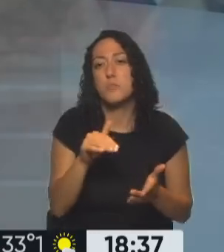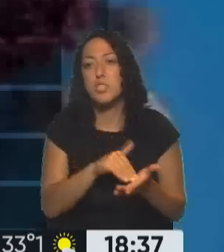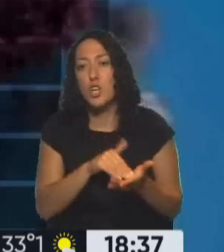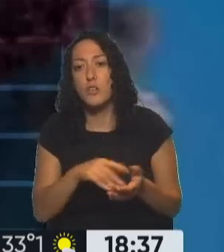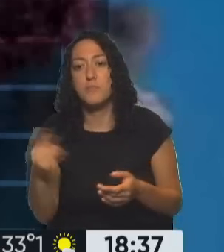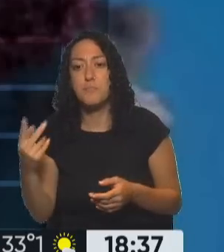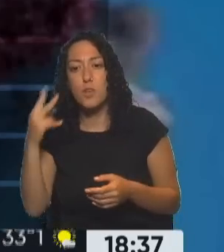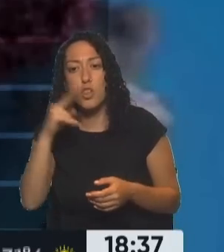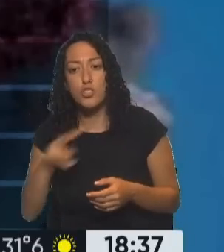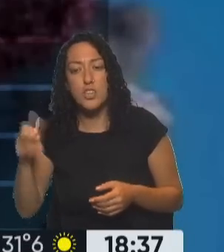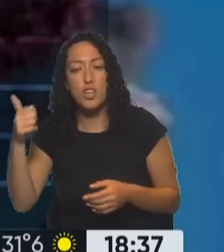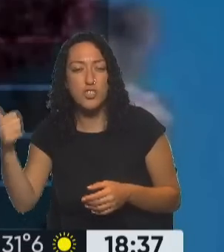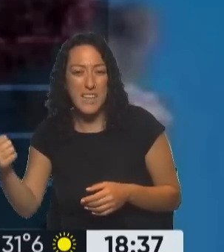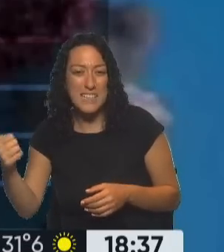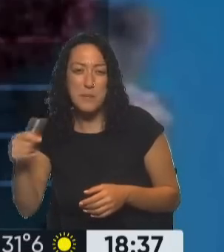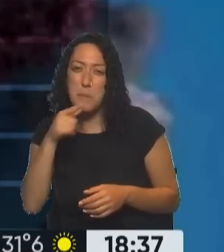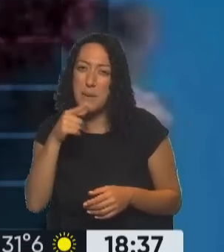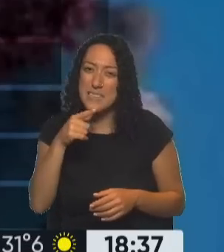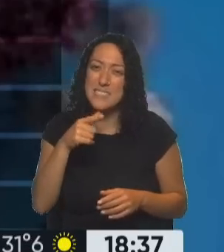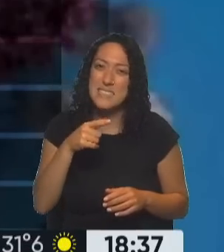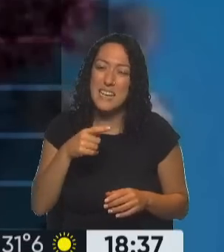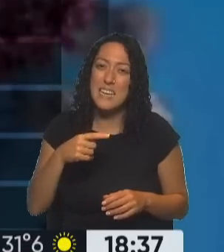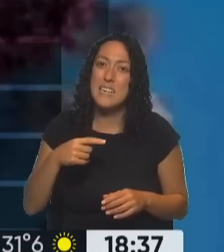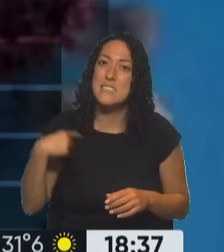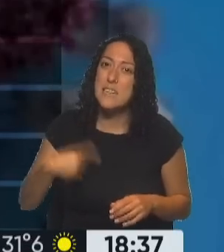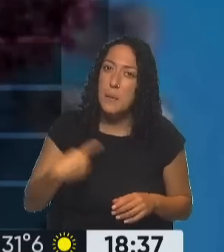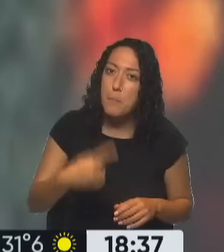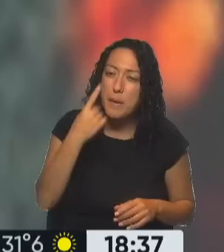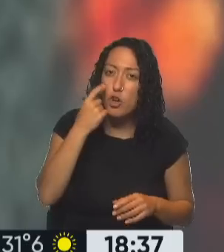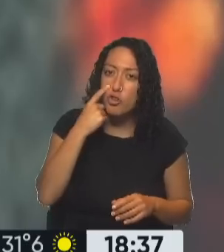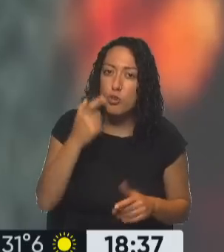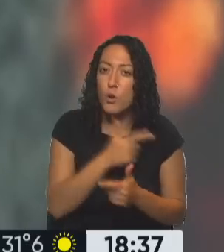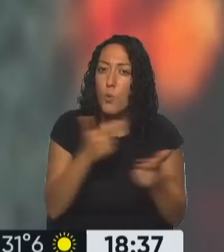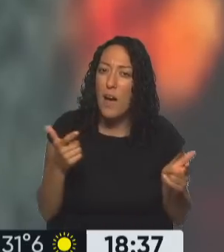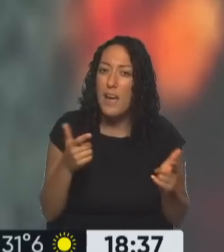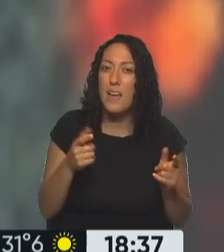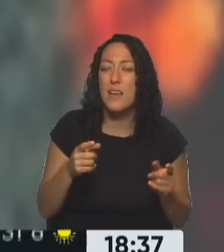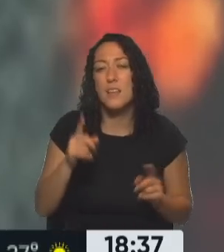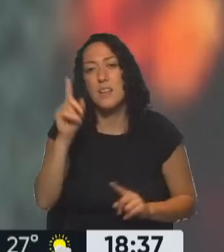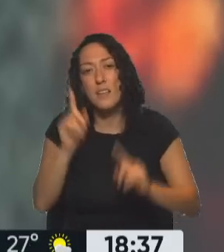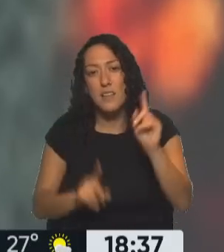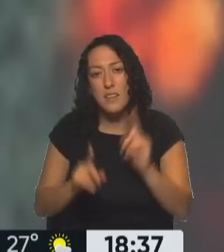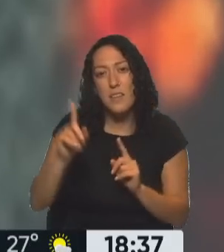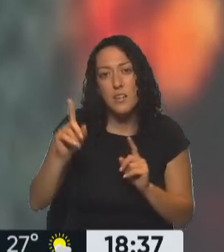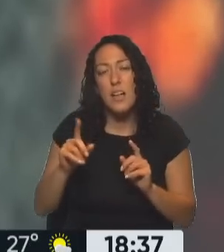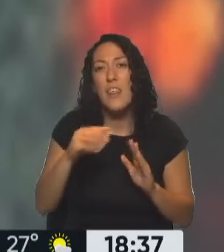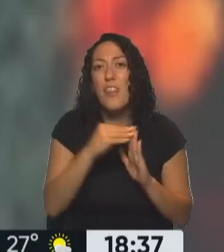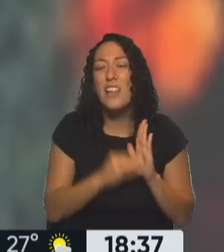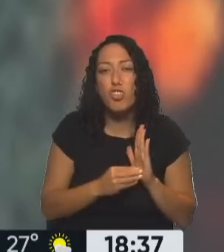por millón. No hay un reporte constante de Venezuela, ha sido bastante esporádico, cuesta muchísimo conseguir los